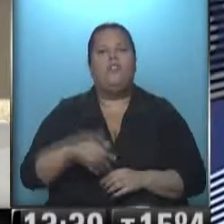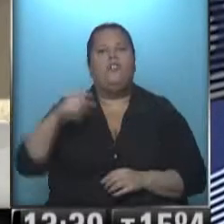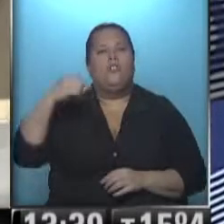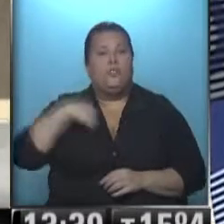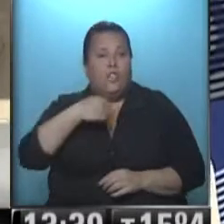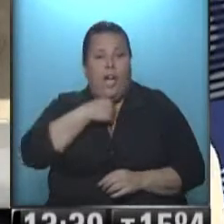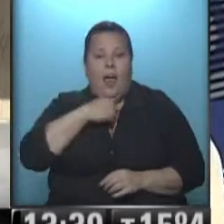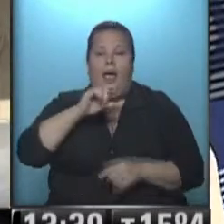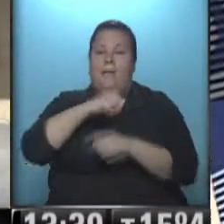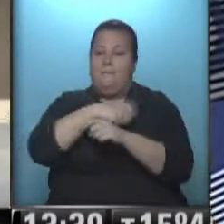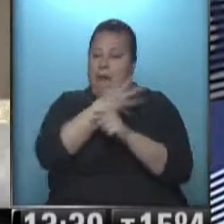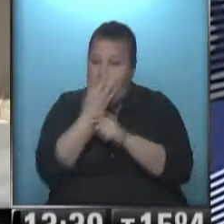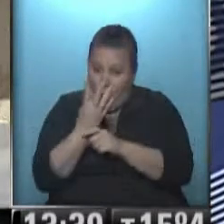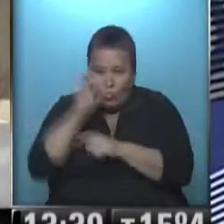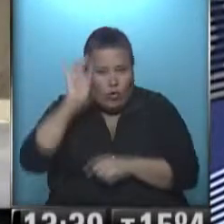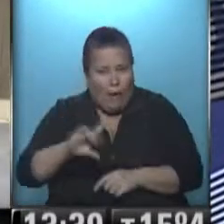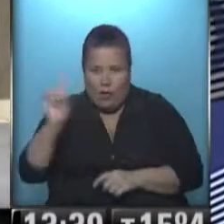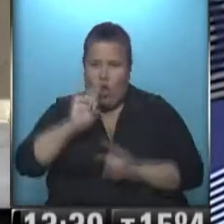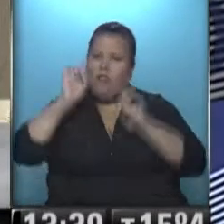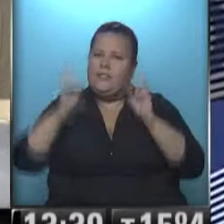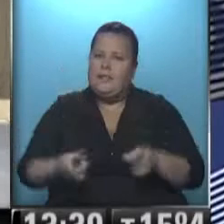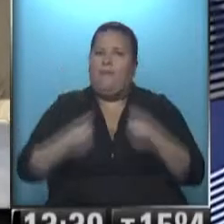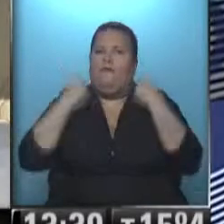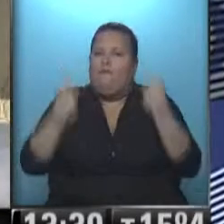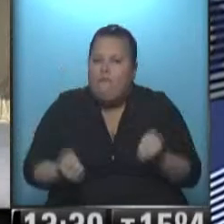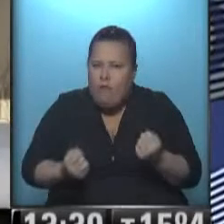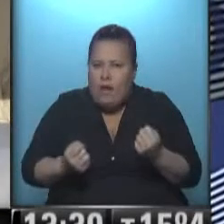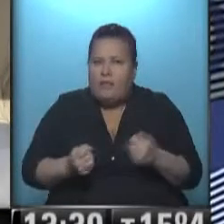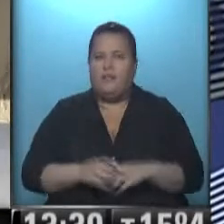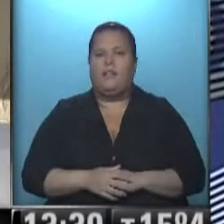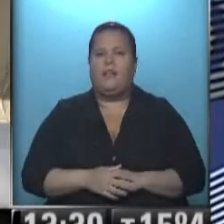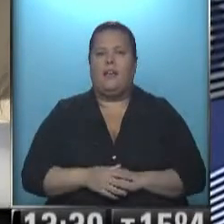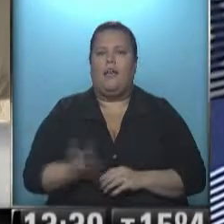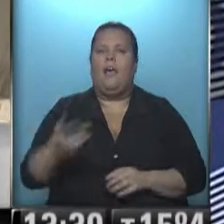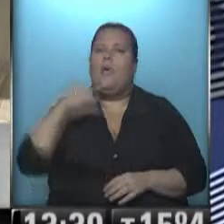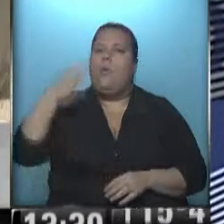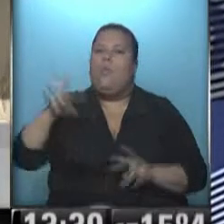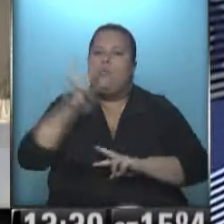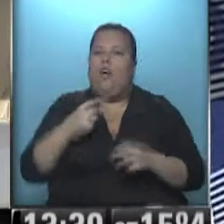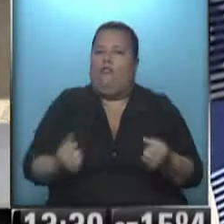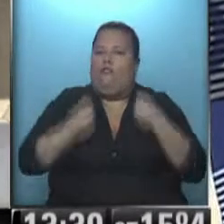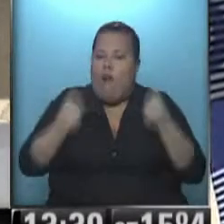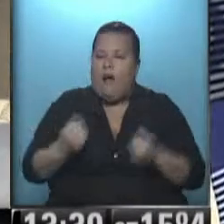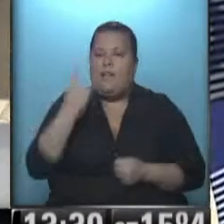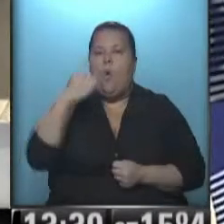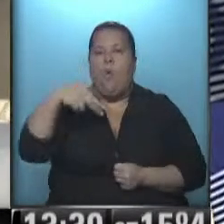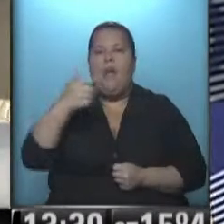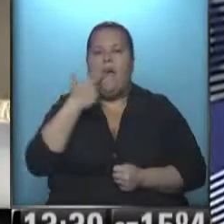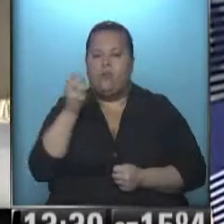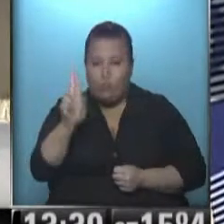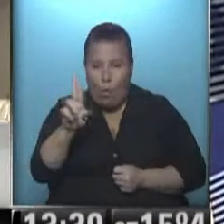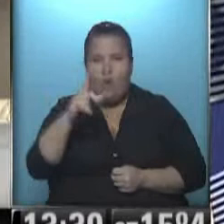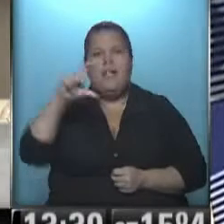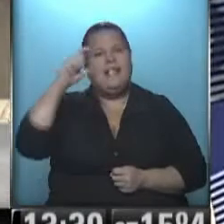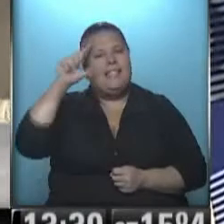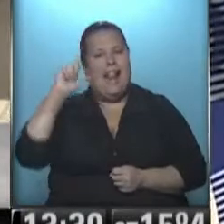só cabe a nós fortalecer o Mercosul, mas também assegurar o fortalecimento da Unasul e